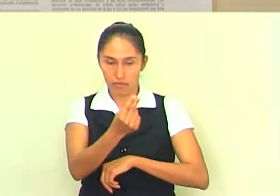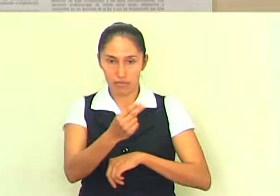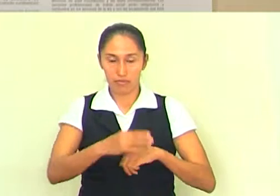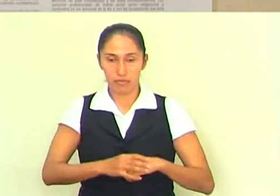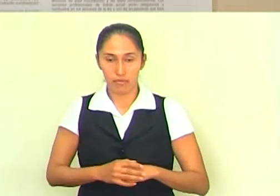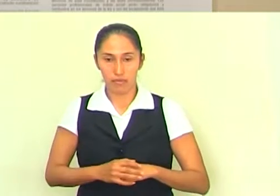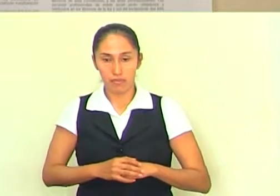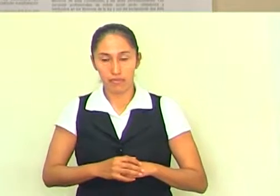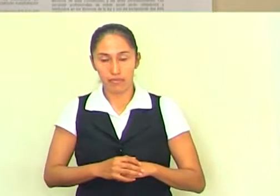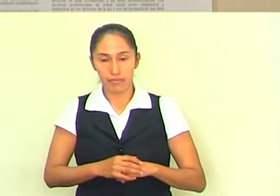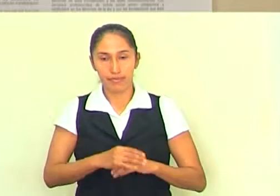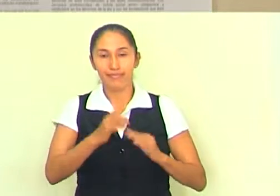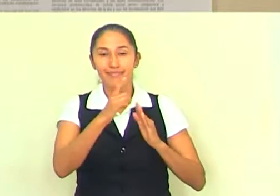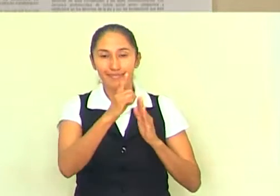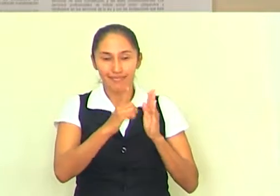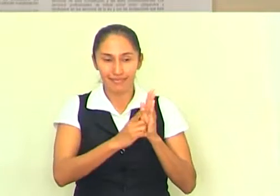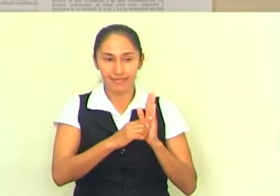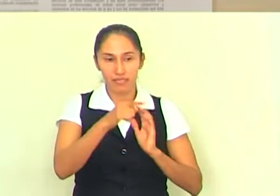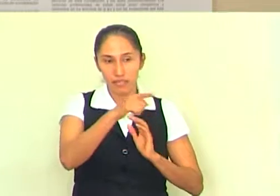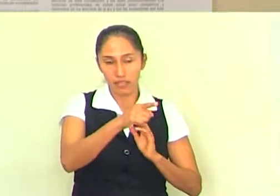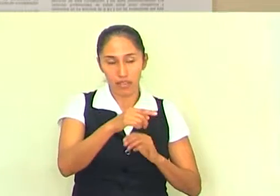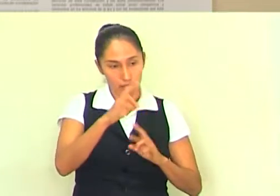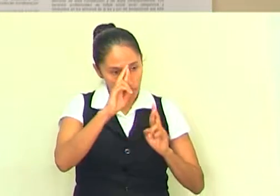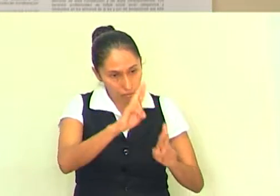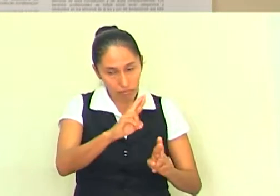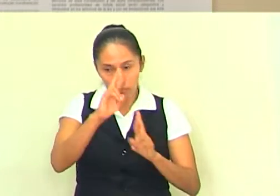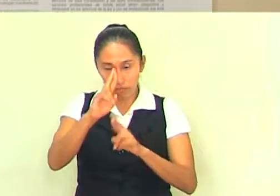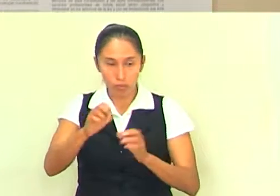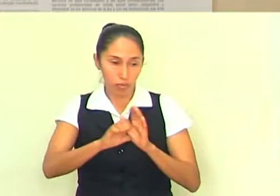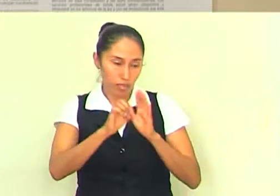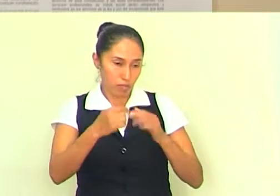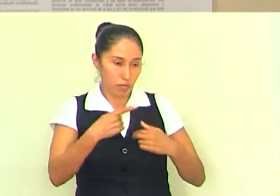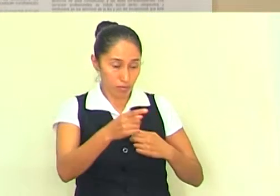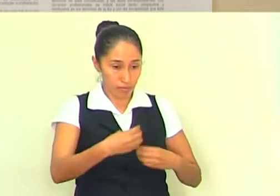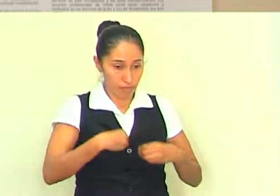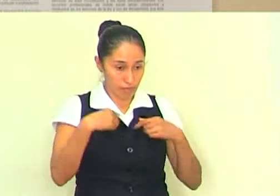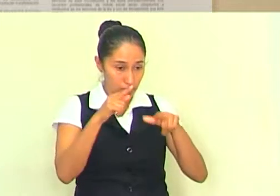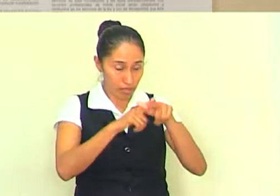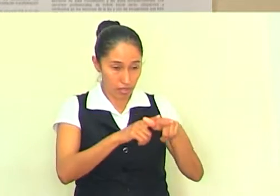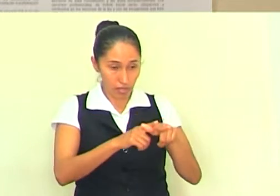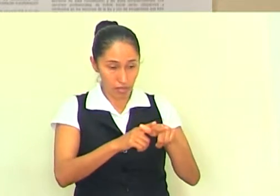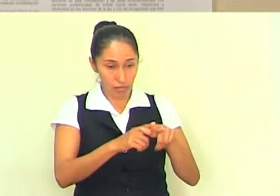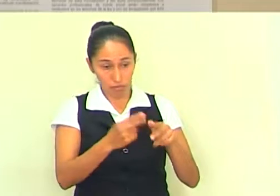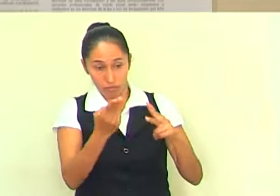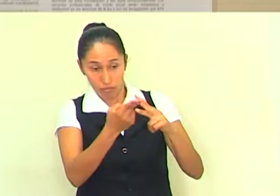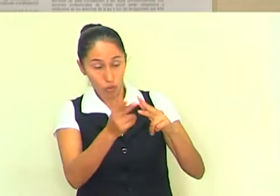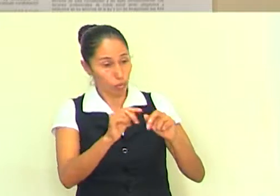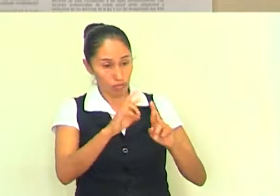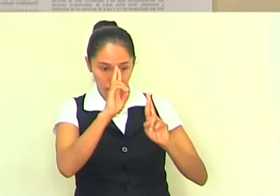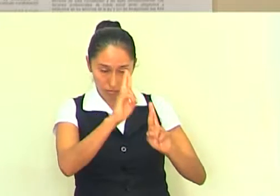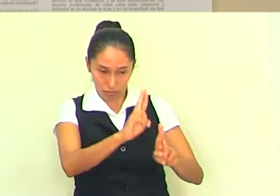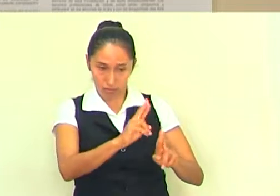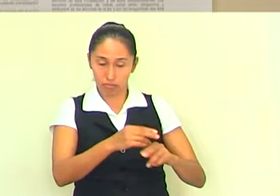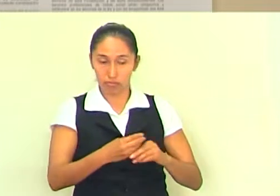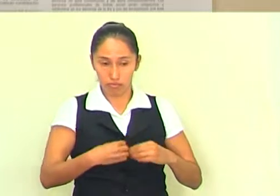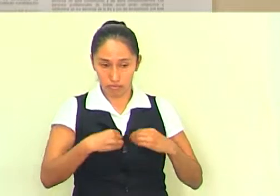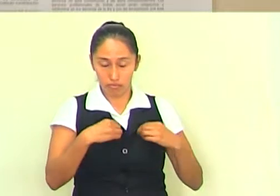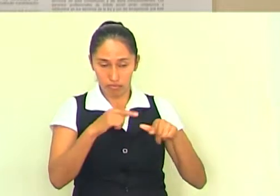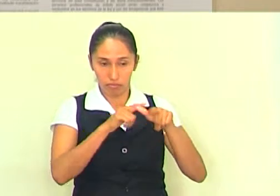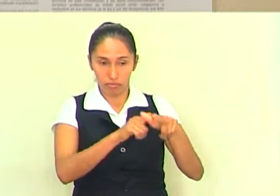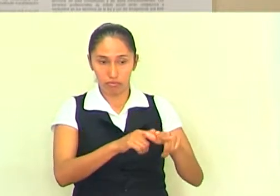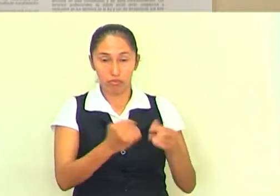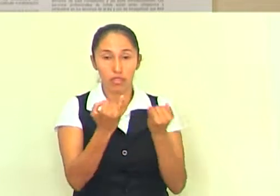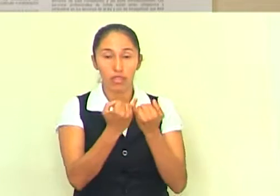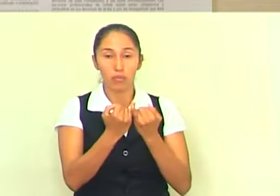del otro y viceversa. El derecho a la vida es muy importante ello, así también el derecho a la